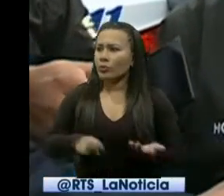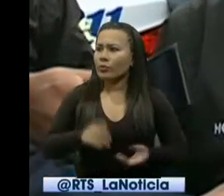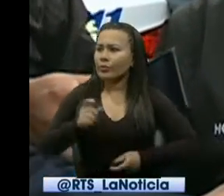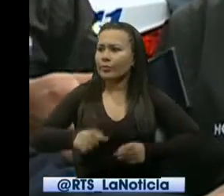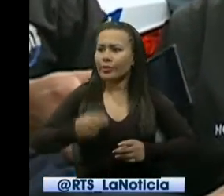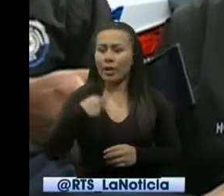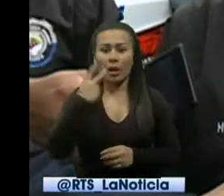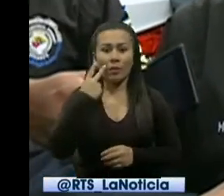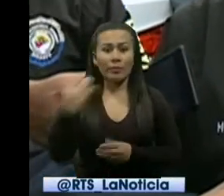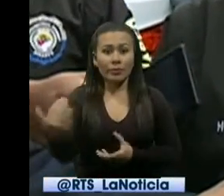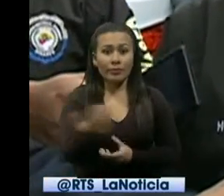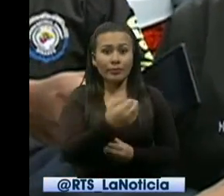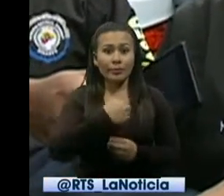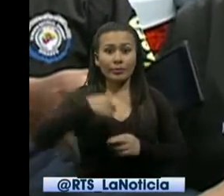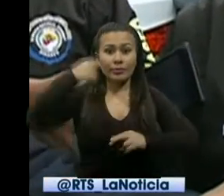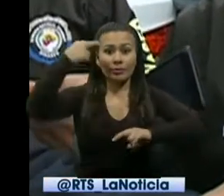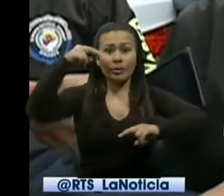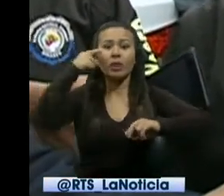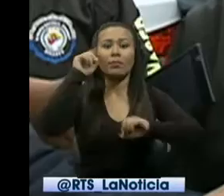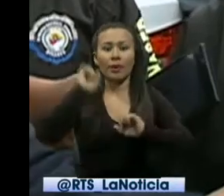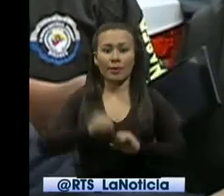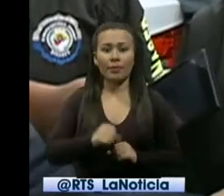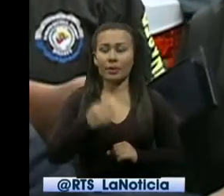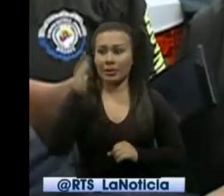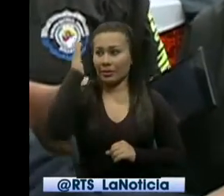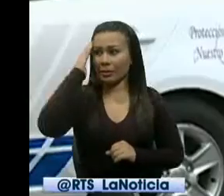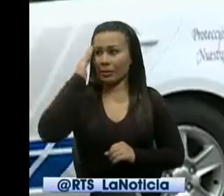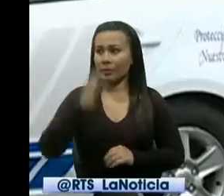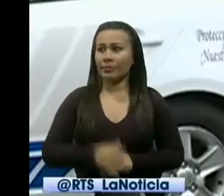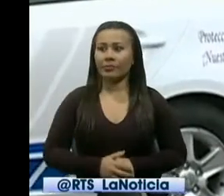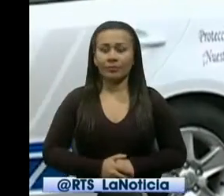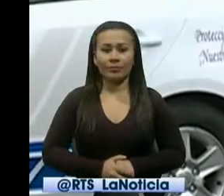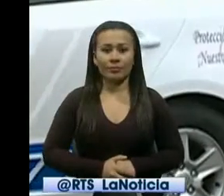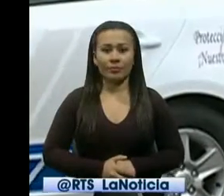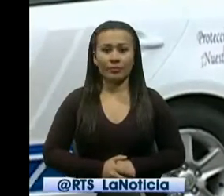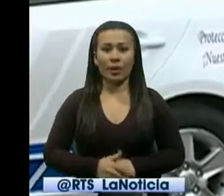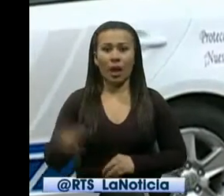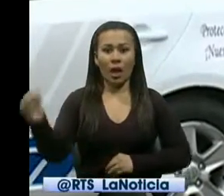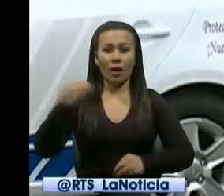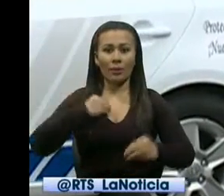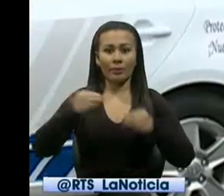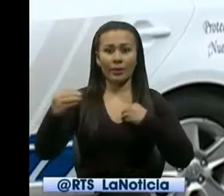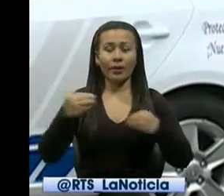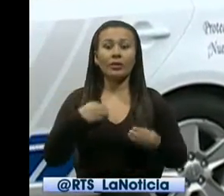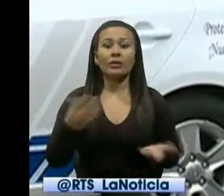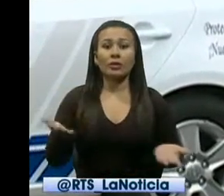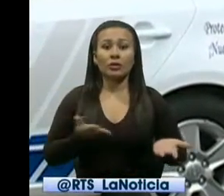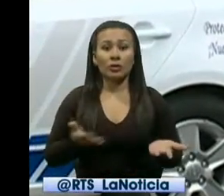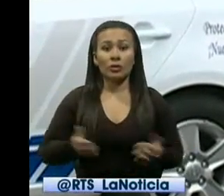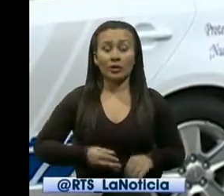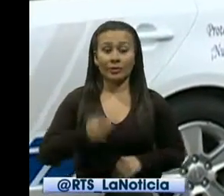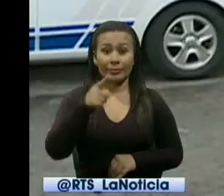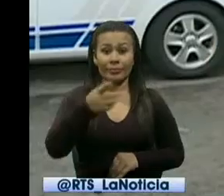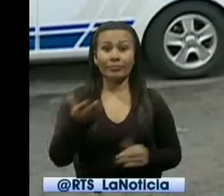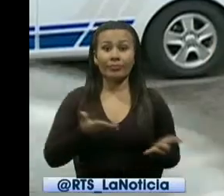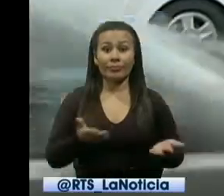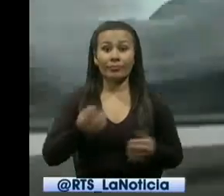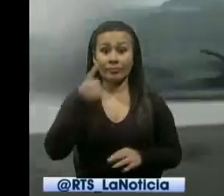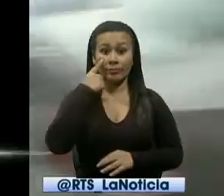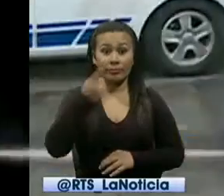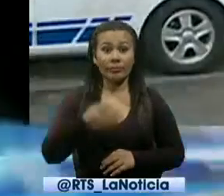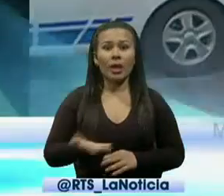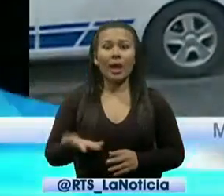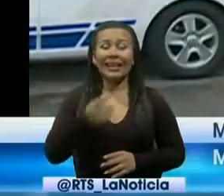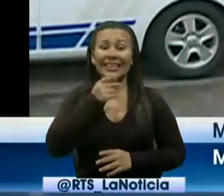Está levantando la información para poder determinar las verdaderas causas de la muerte. Según versiones extraoficiales, la propietaria de esta fábrica habría